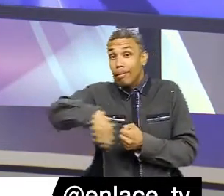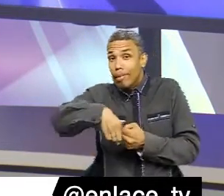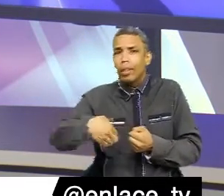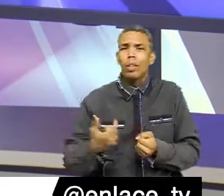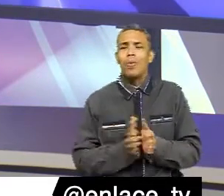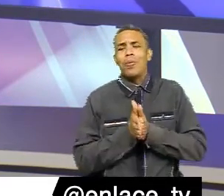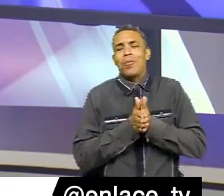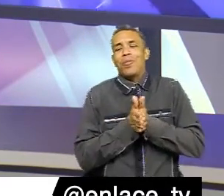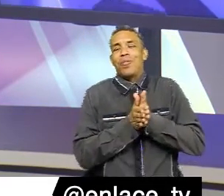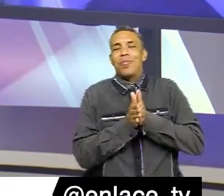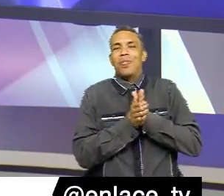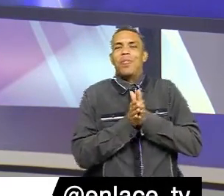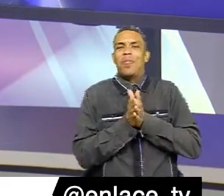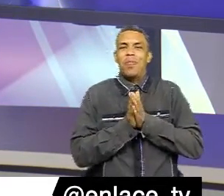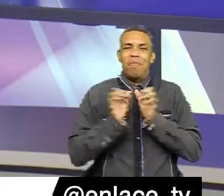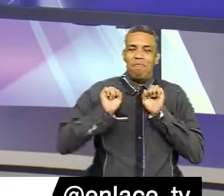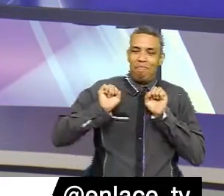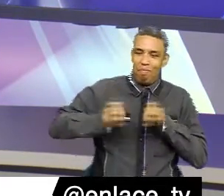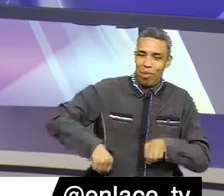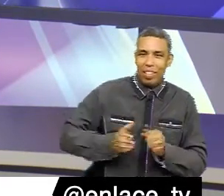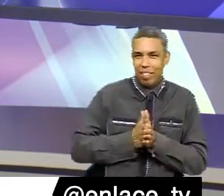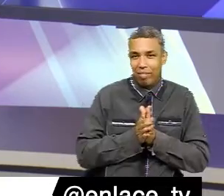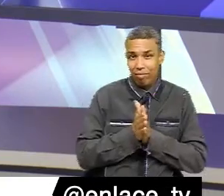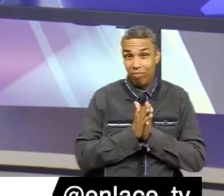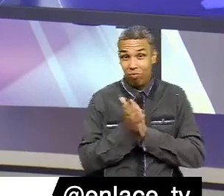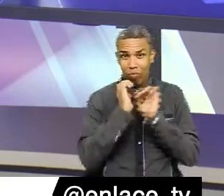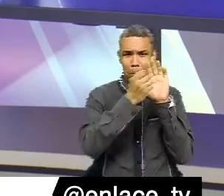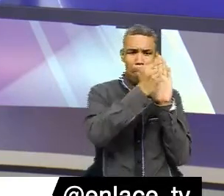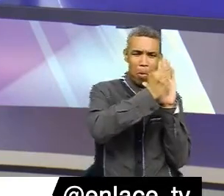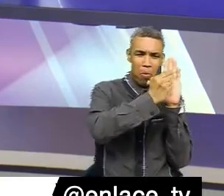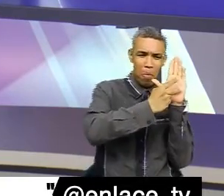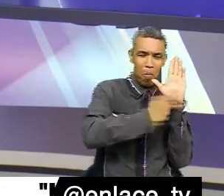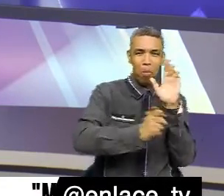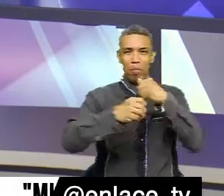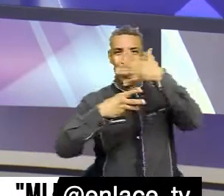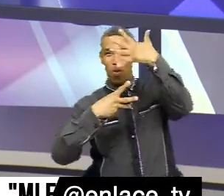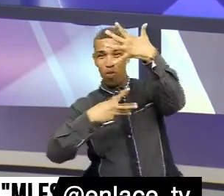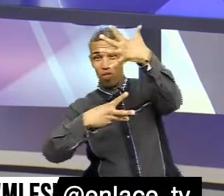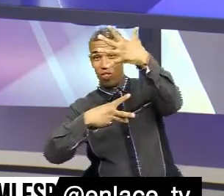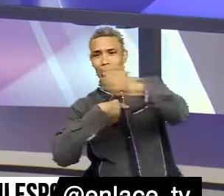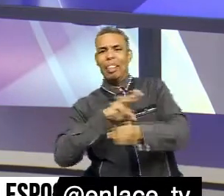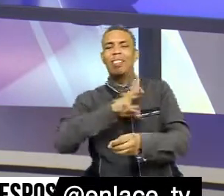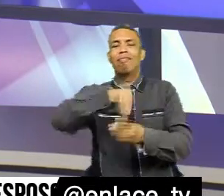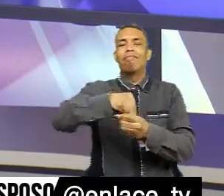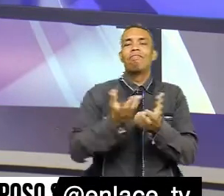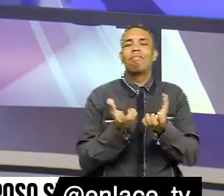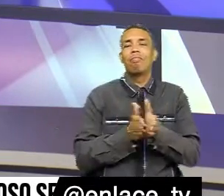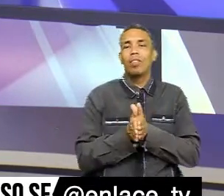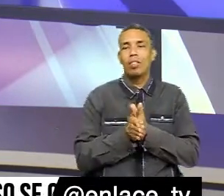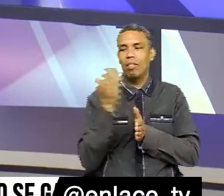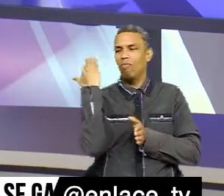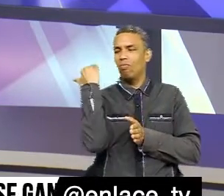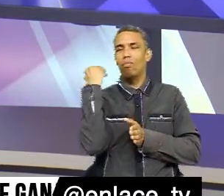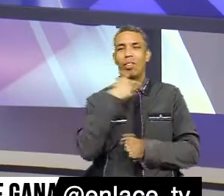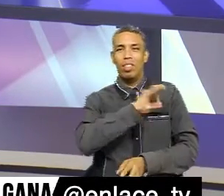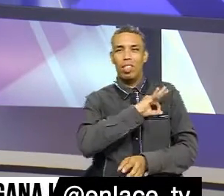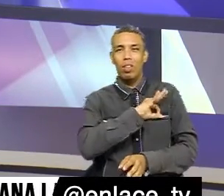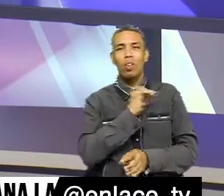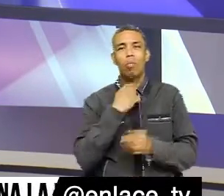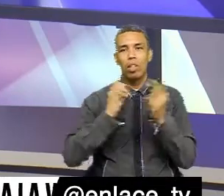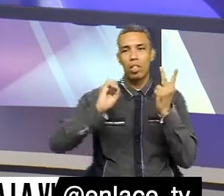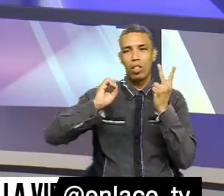selecto grupo de los 8 mejores de la Liga Águila 2-2016. Este fin de semana la máquina amarilla venció 2-1 a Jaguares de